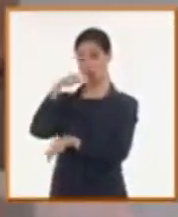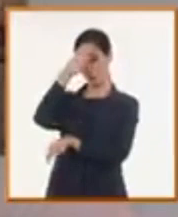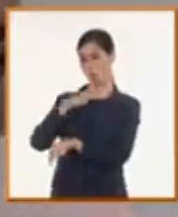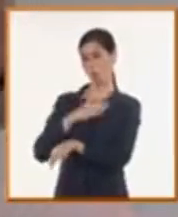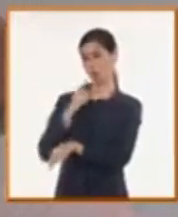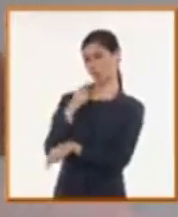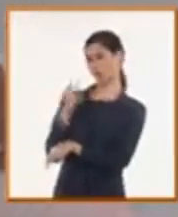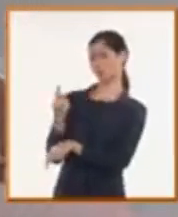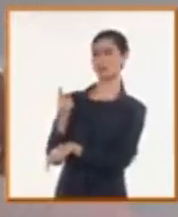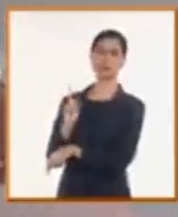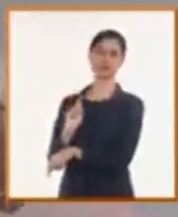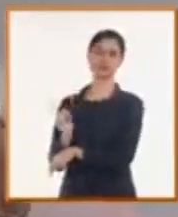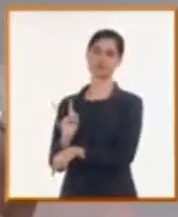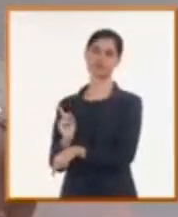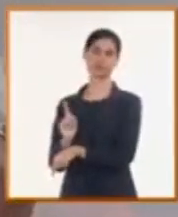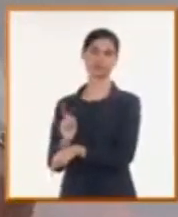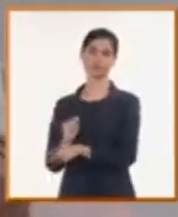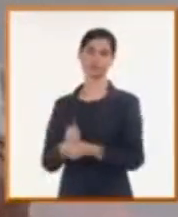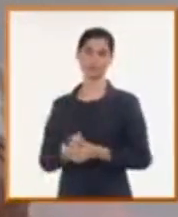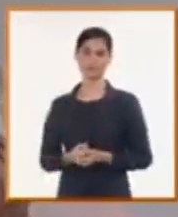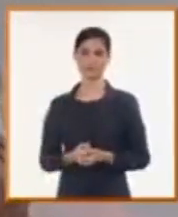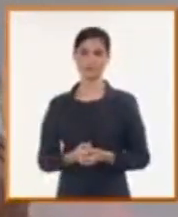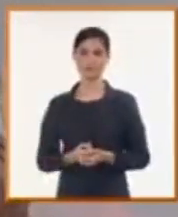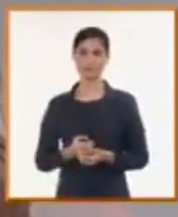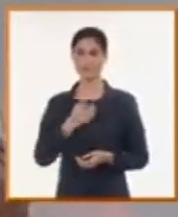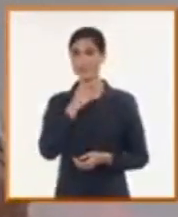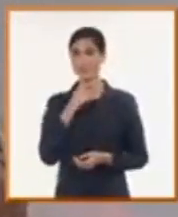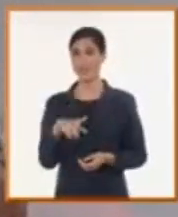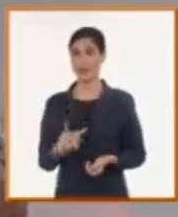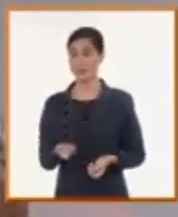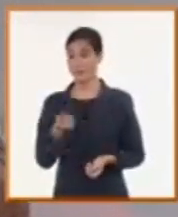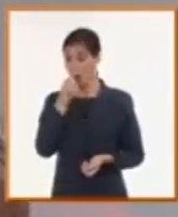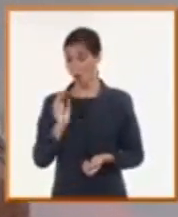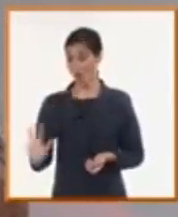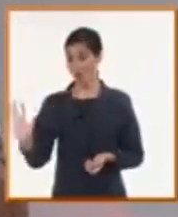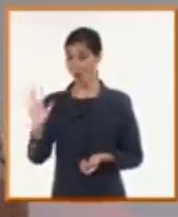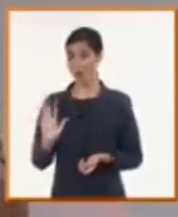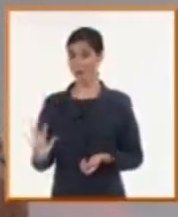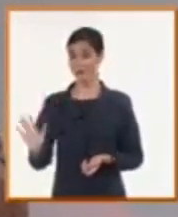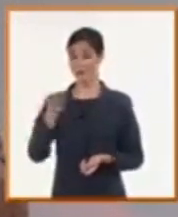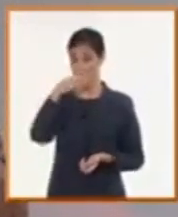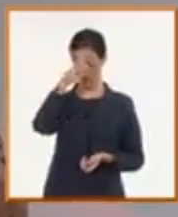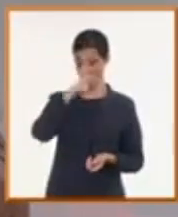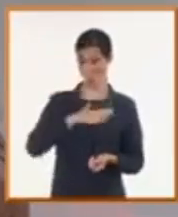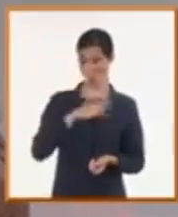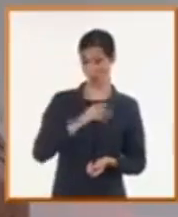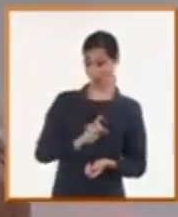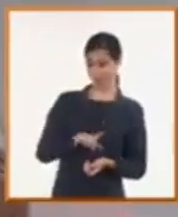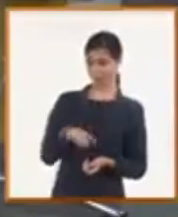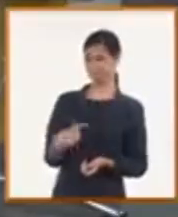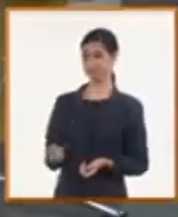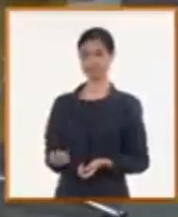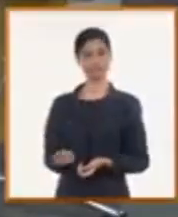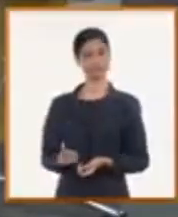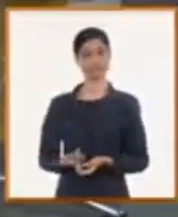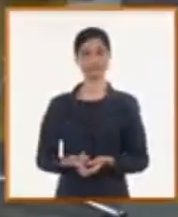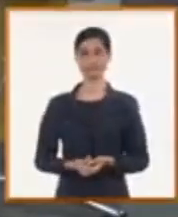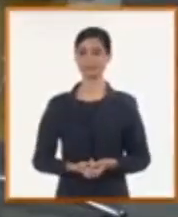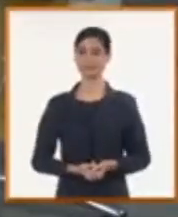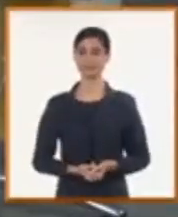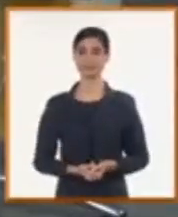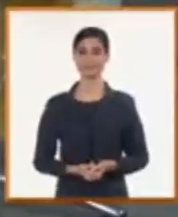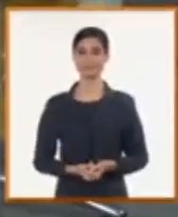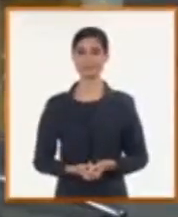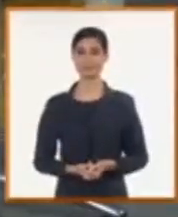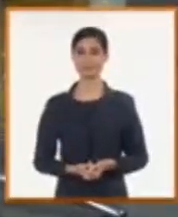y el enemigo sudafricano no podíamos desafiarlo en esa dirección por los argumentos que dio el coronel Mesana, sino era acá